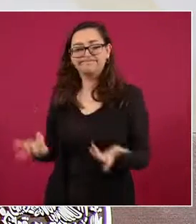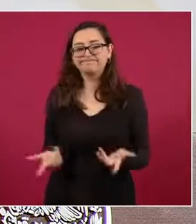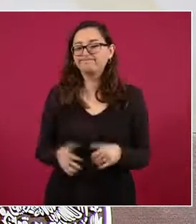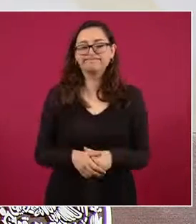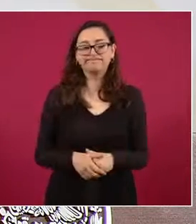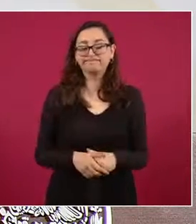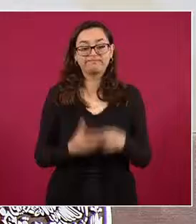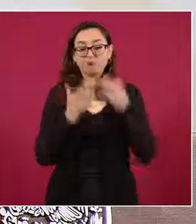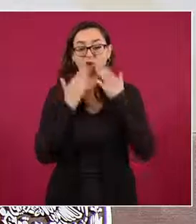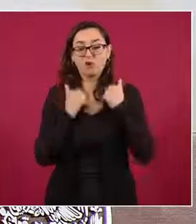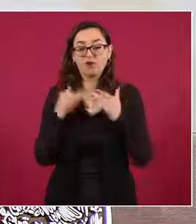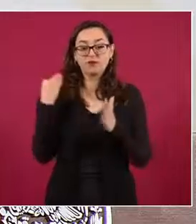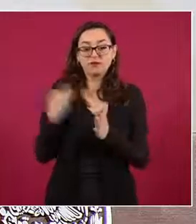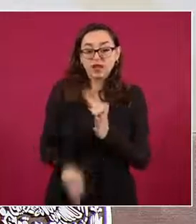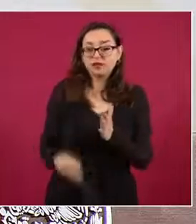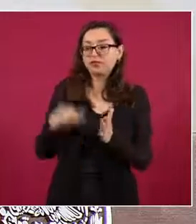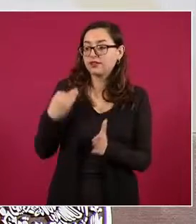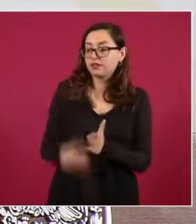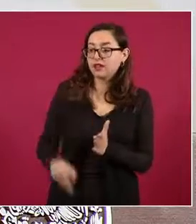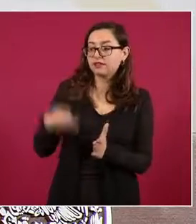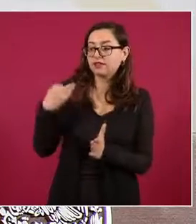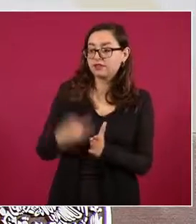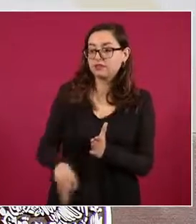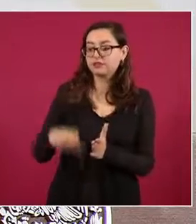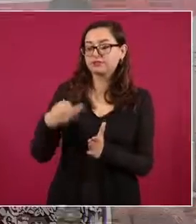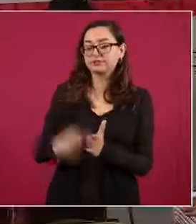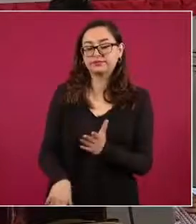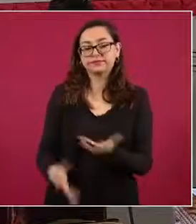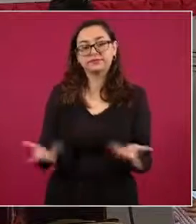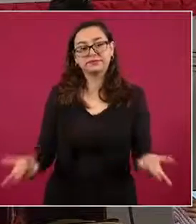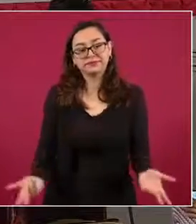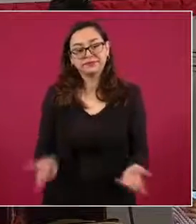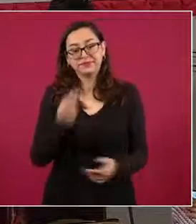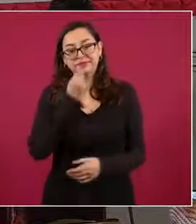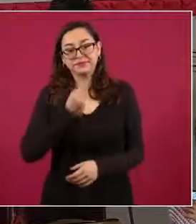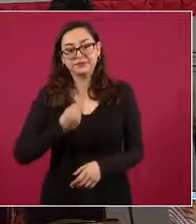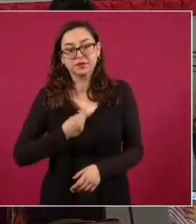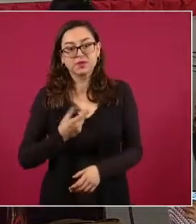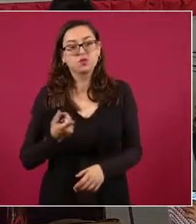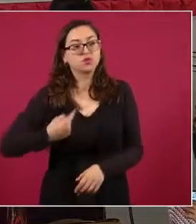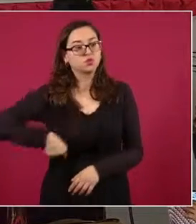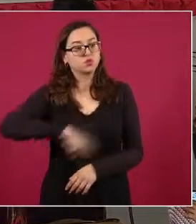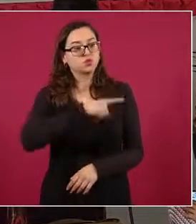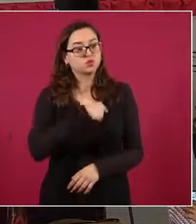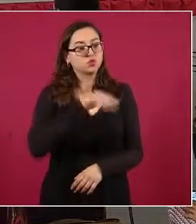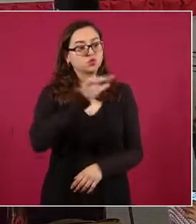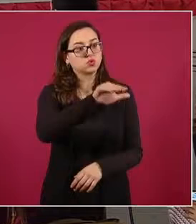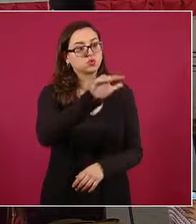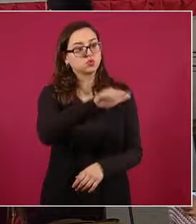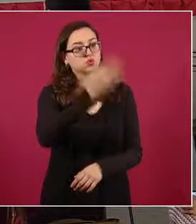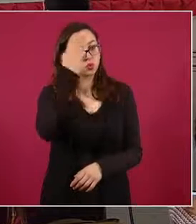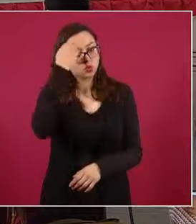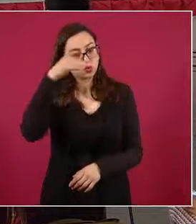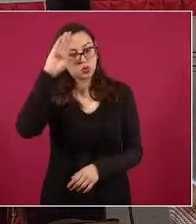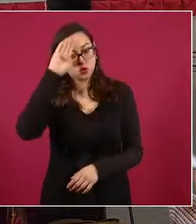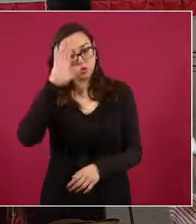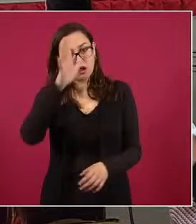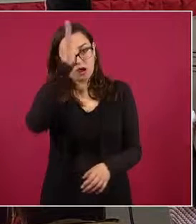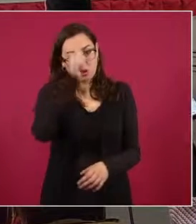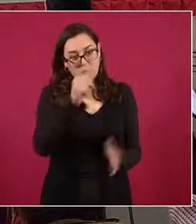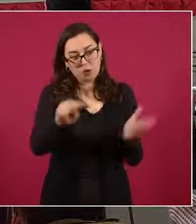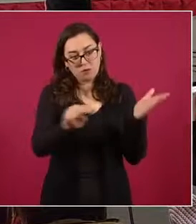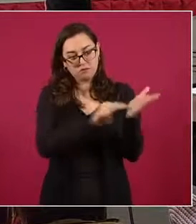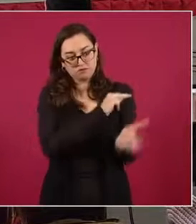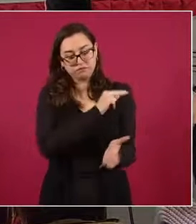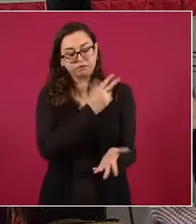en unidades del país. Por eso es que firmamos el acuerdo de colaboración con el Ministerio de Salud de Cuba y con los